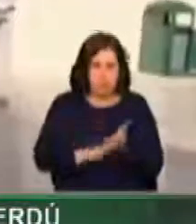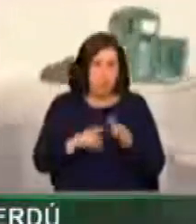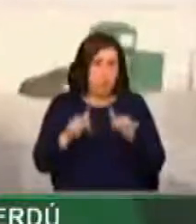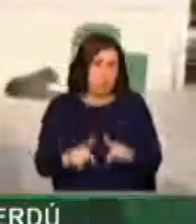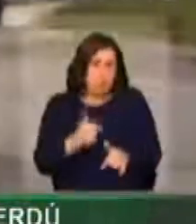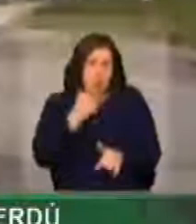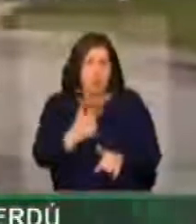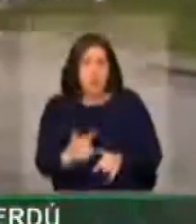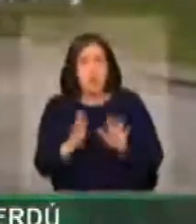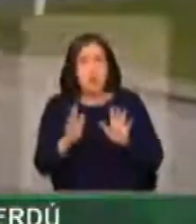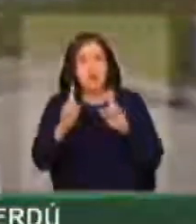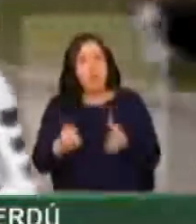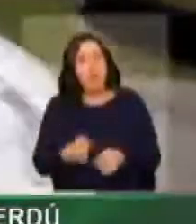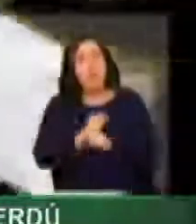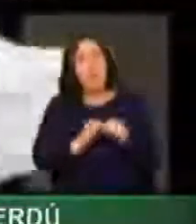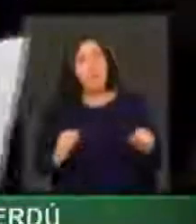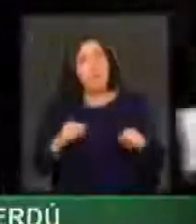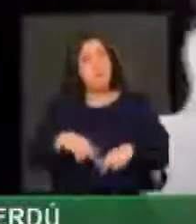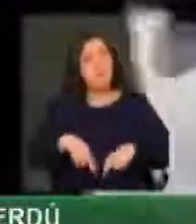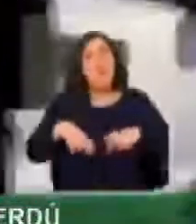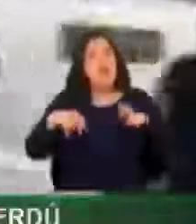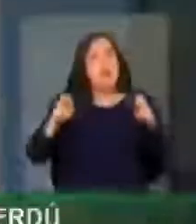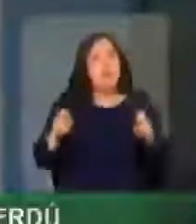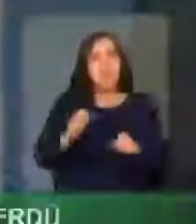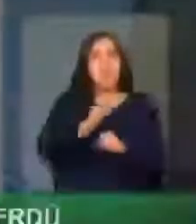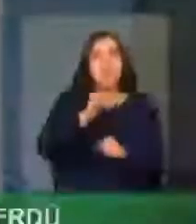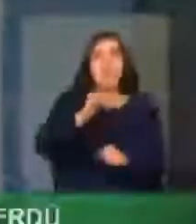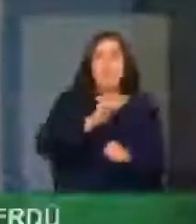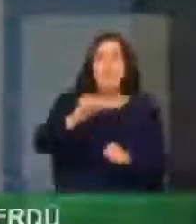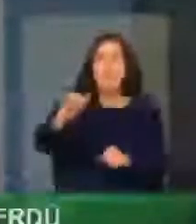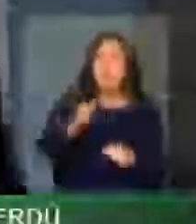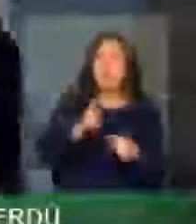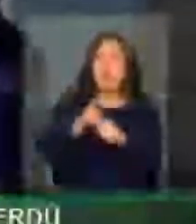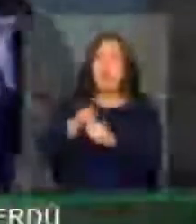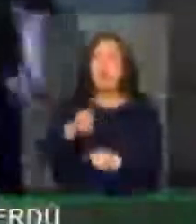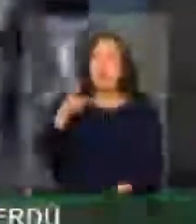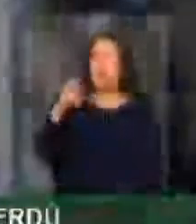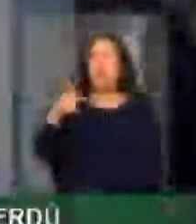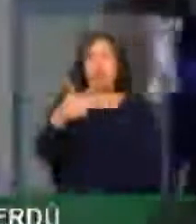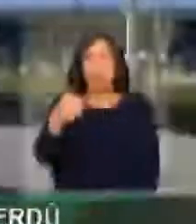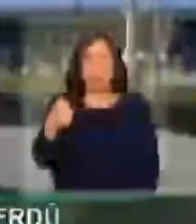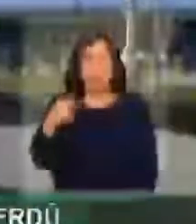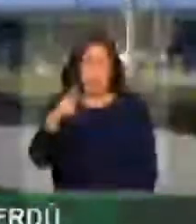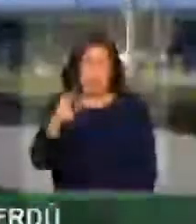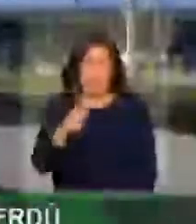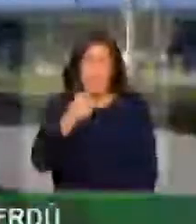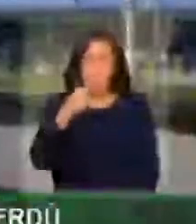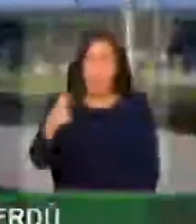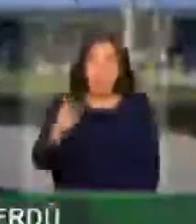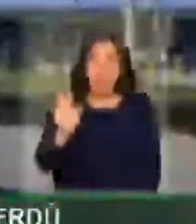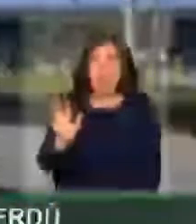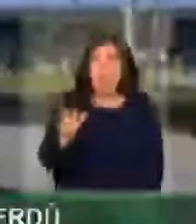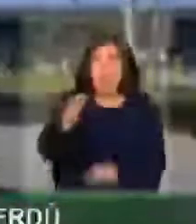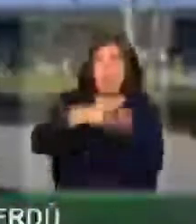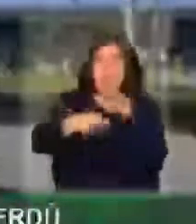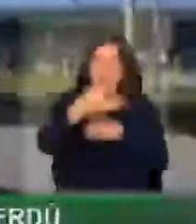que se sigue analizando la posibilidad de realizar una denuncia contra el ministro del Interior, Luis Alberto Heber, por el trato de narcotraficante que le dio